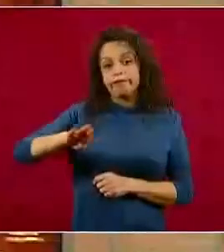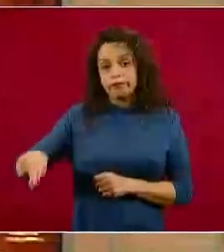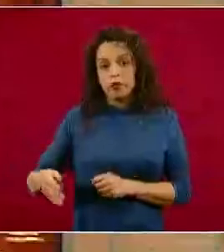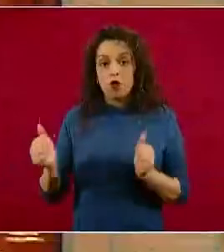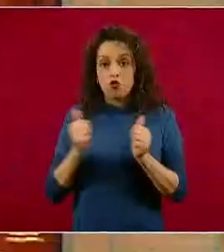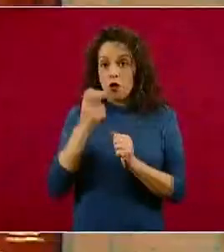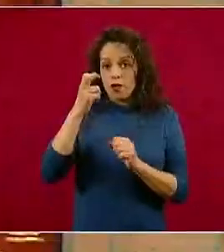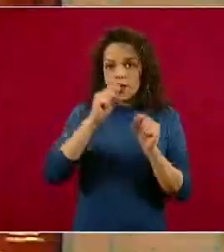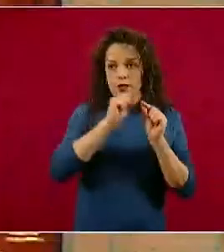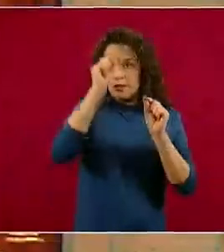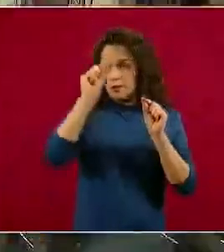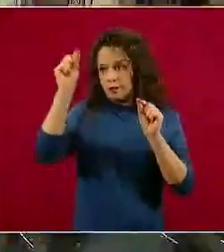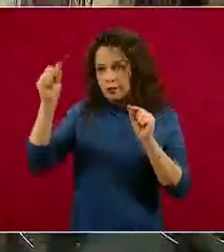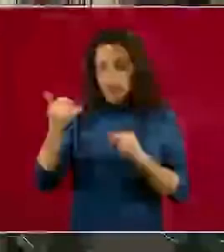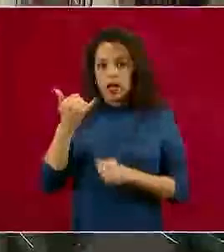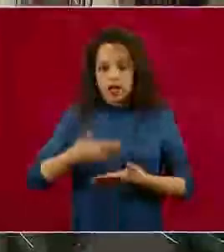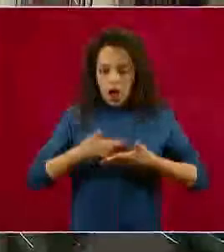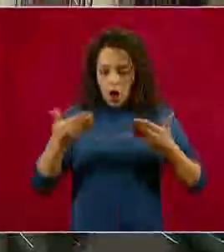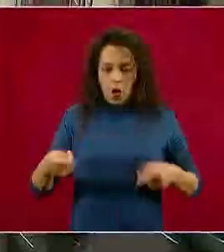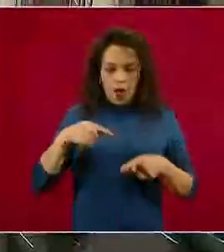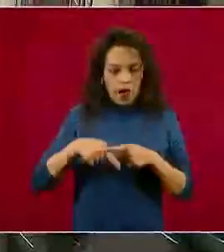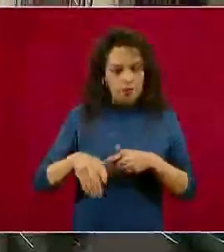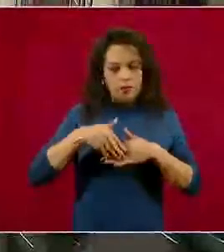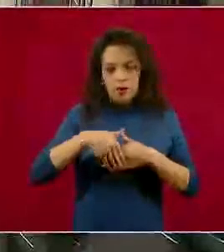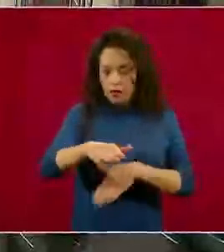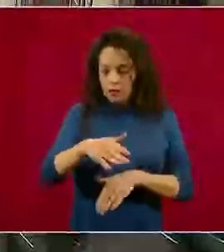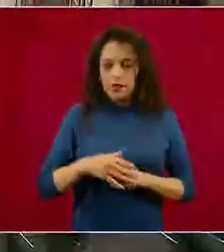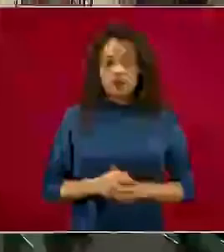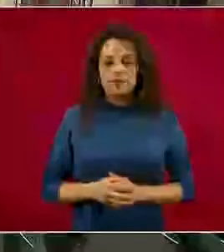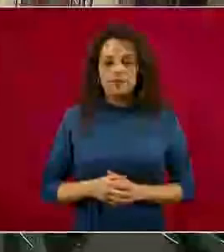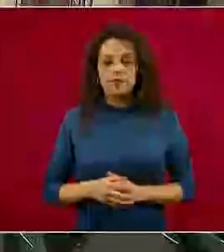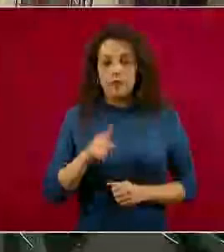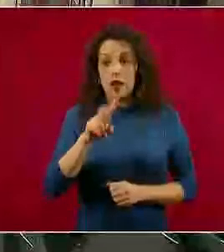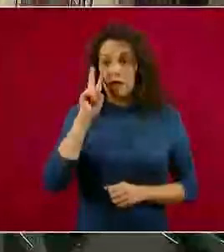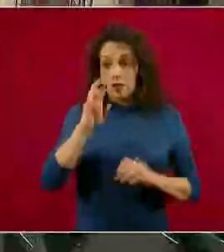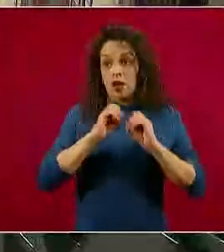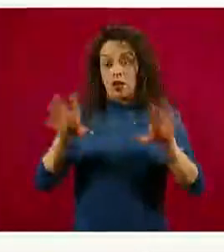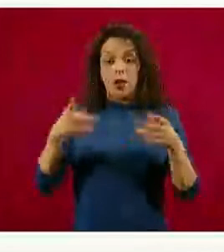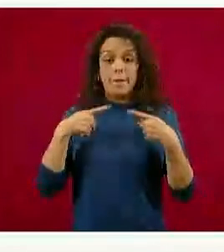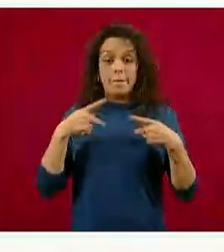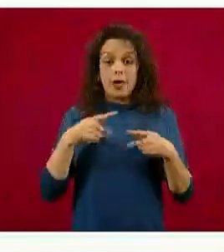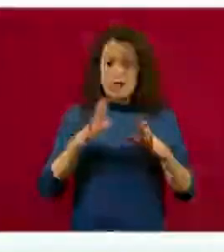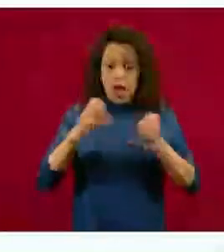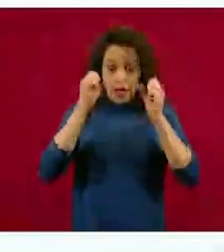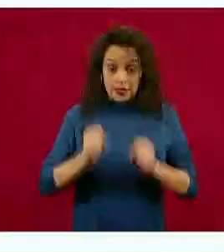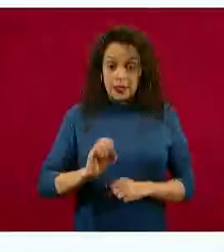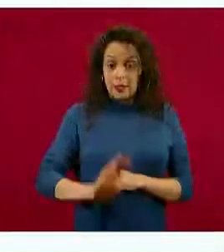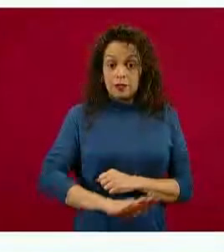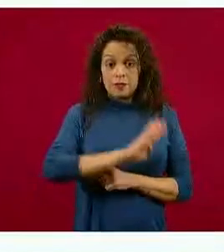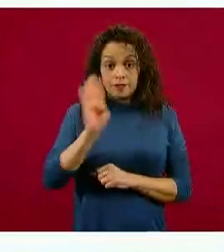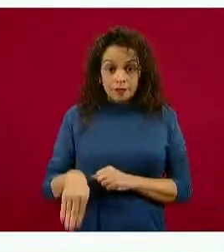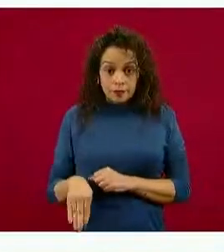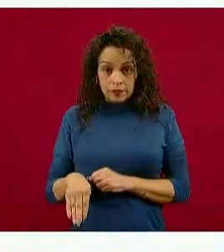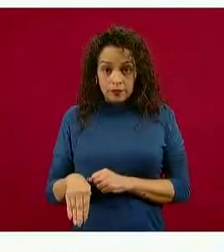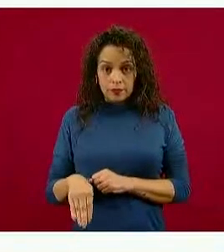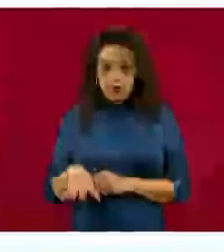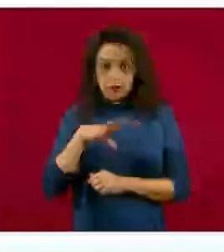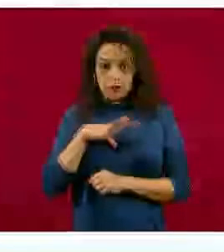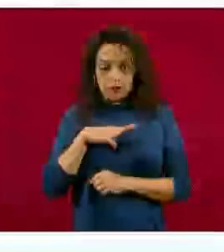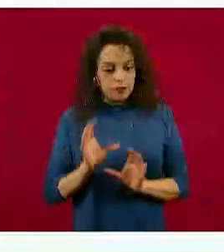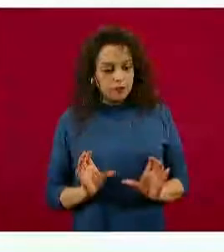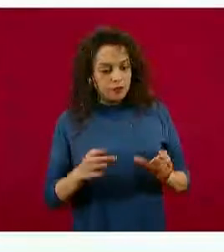y a partir de ahora. Como pueden ustedes ver, las defunciones confirmadas, que en este momento ya se encuentran con esa